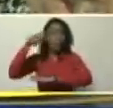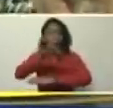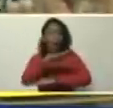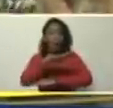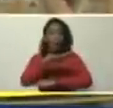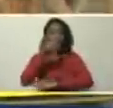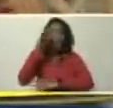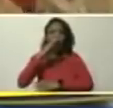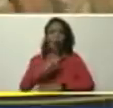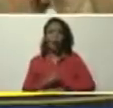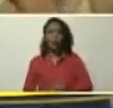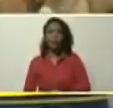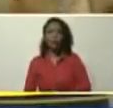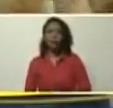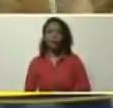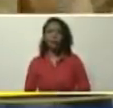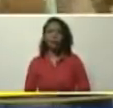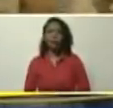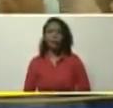de Barinas.